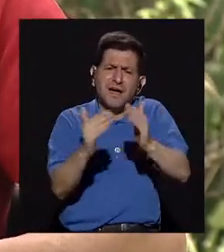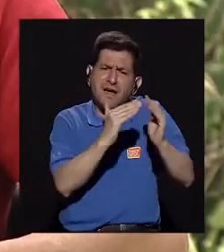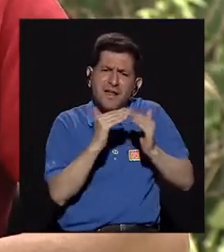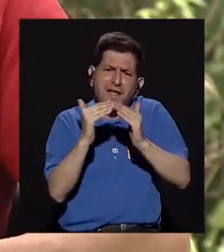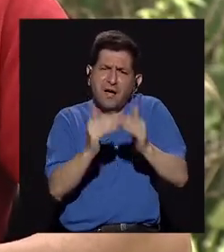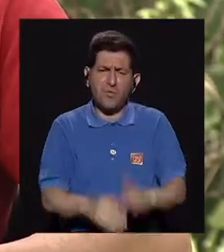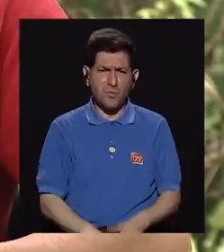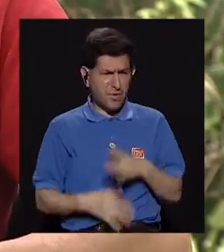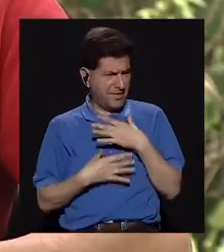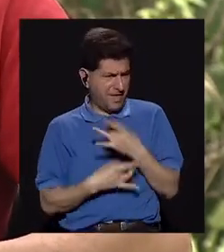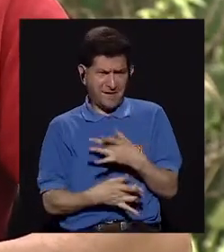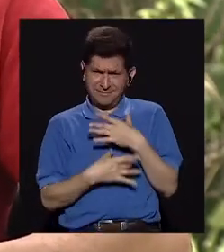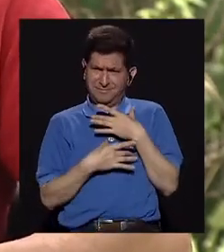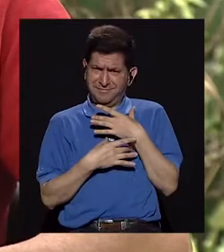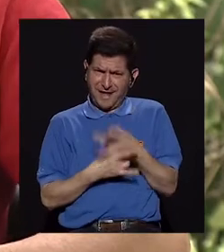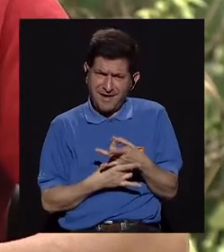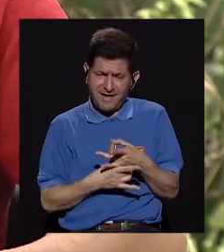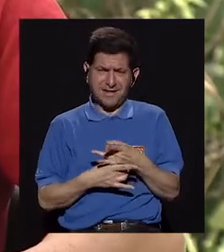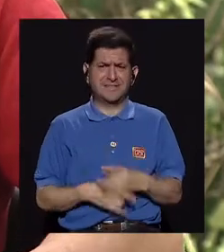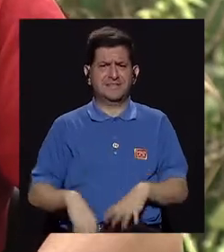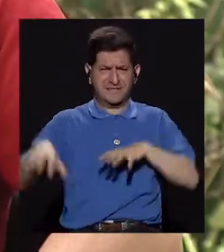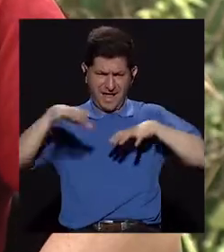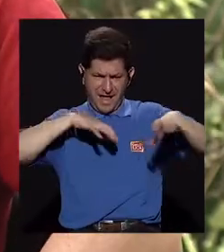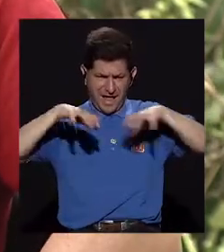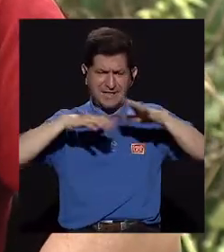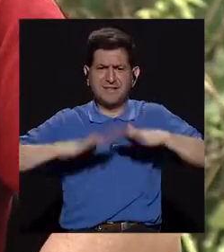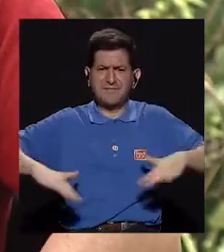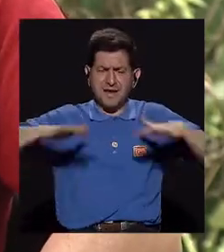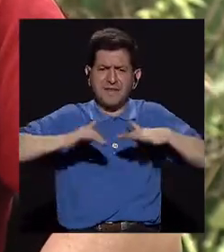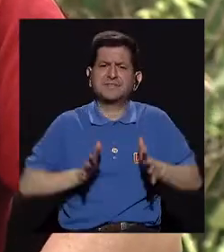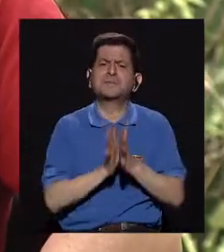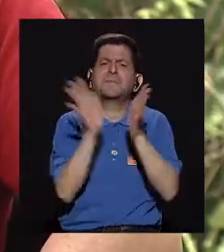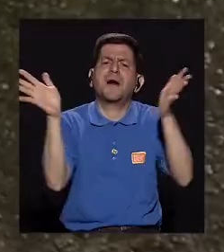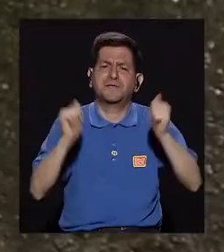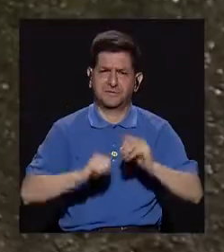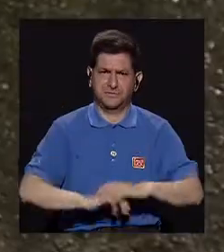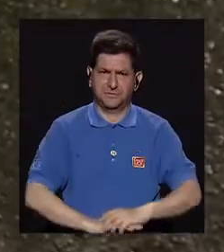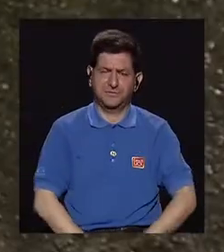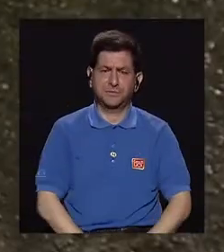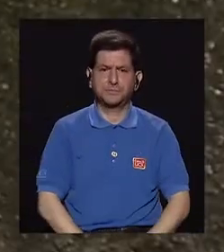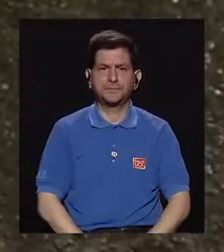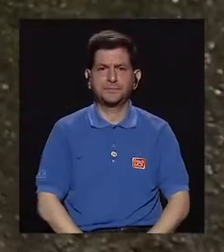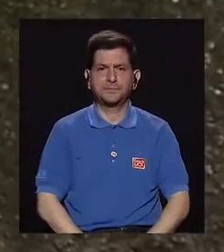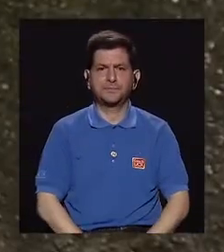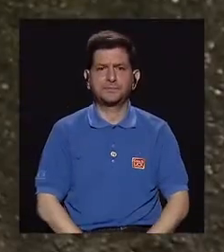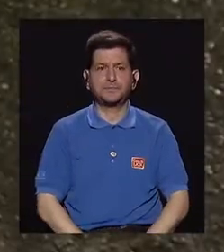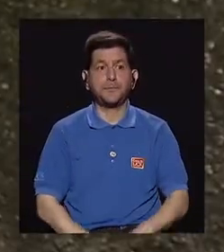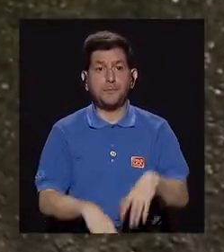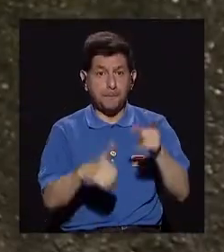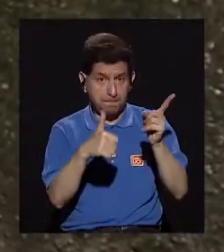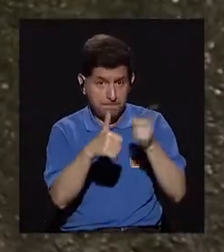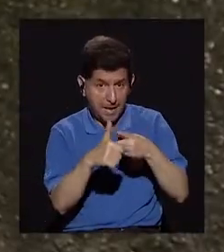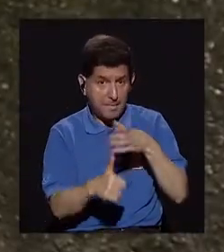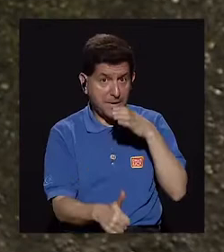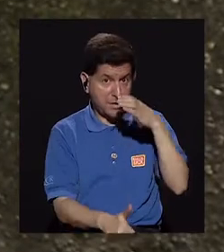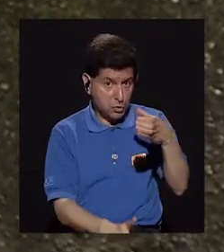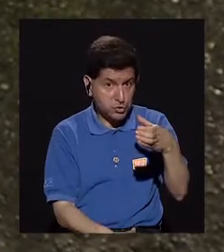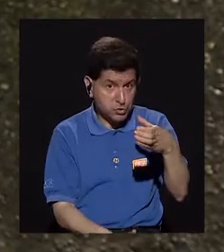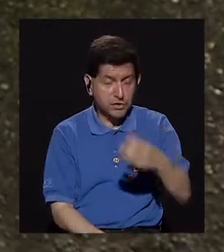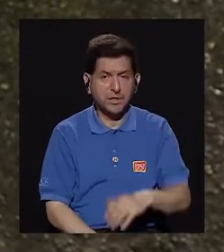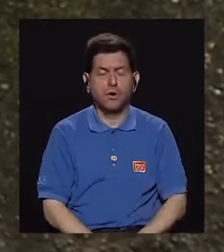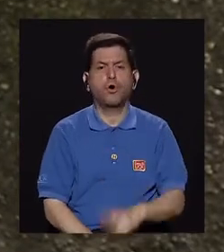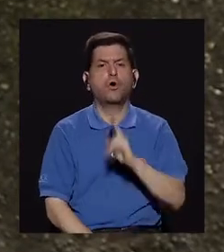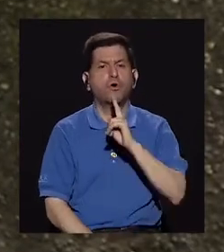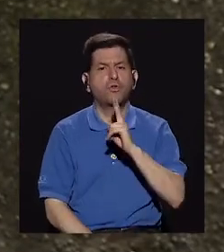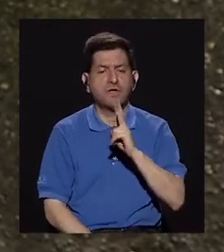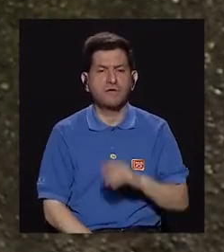una comunidad que está interesada en la activación de un espacio público? Pues la primera recomendación que le doy es